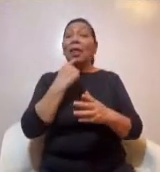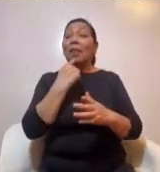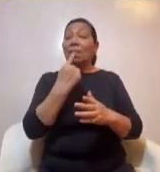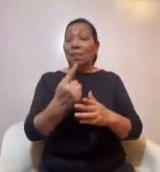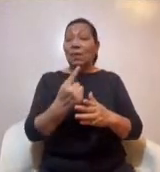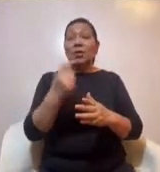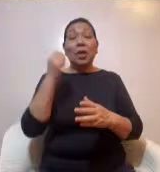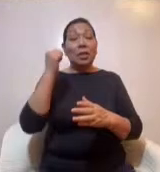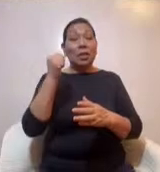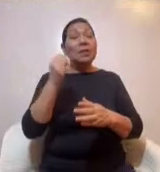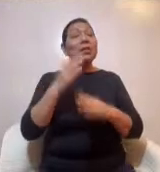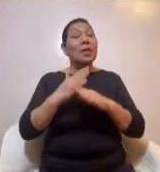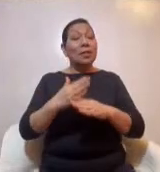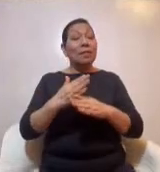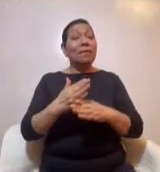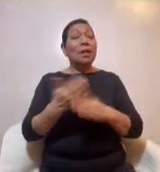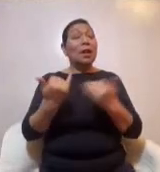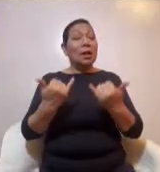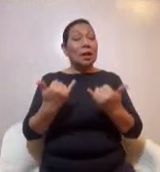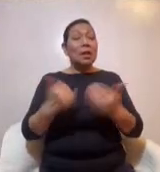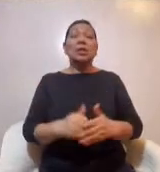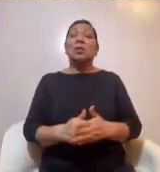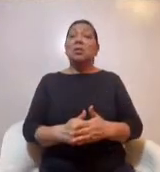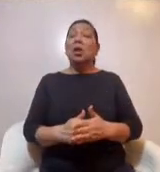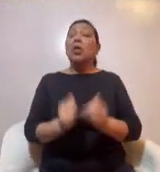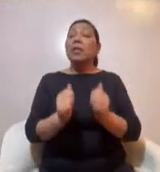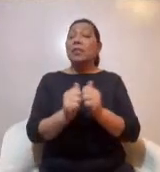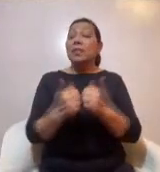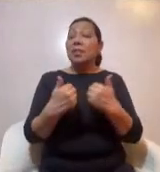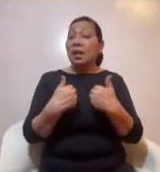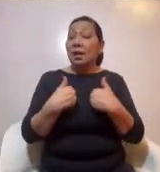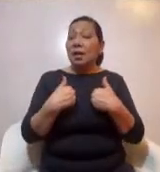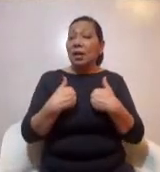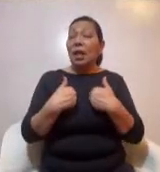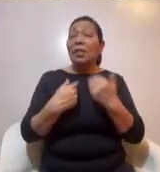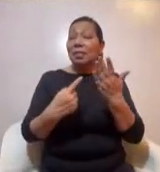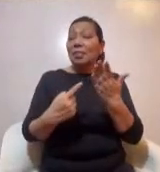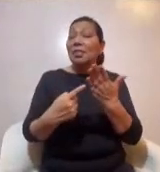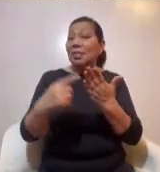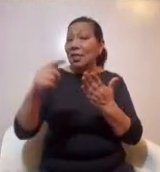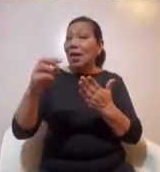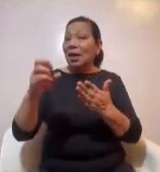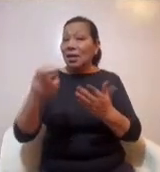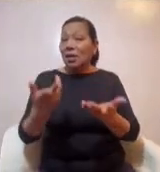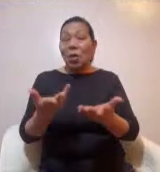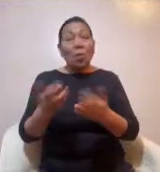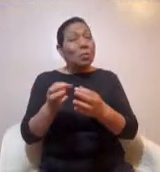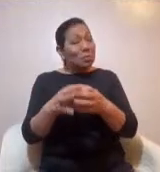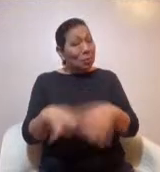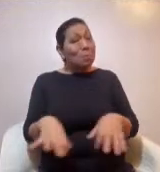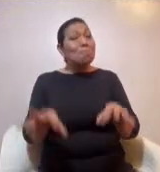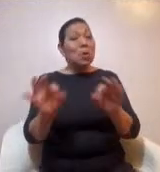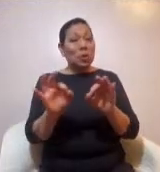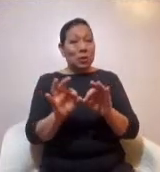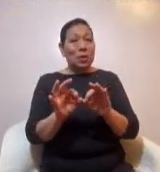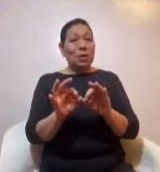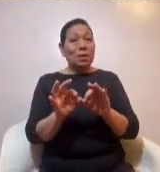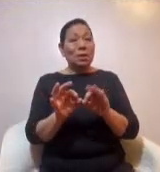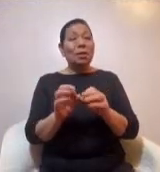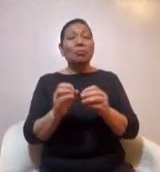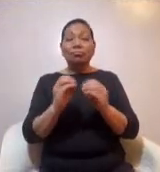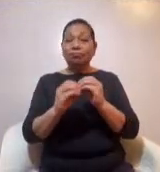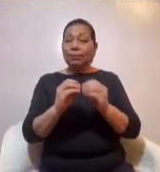Constitucional sostiene que el derecho de defensa, esto es, contar con defensa técnica, es un derecho